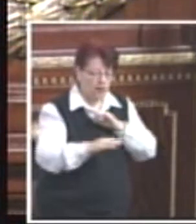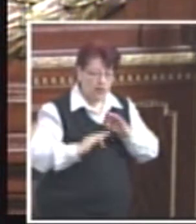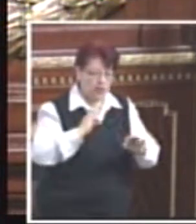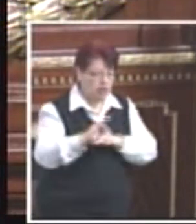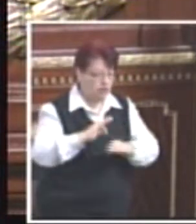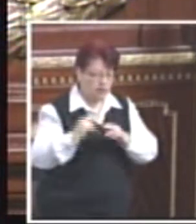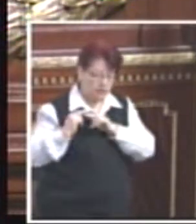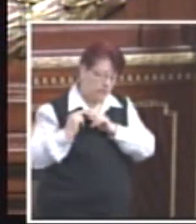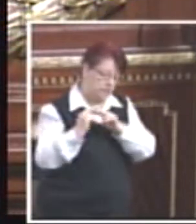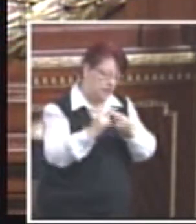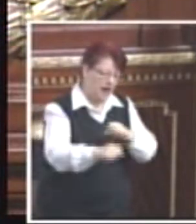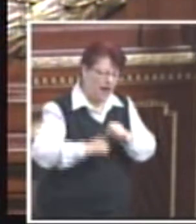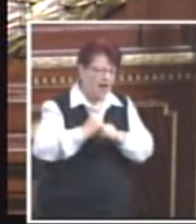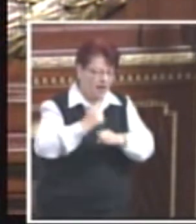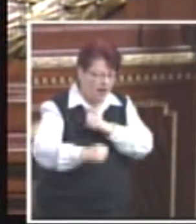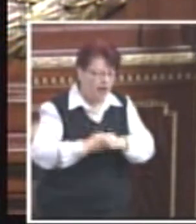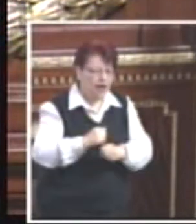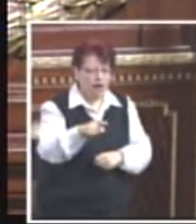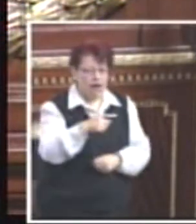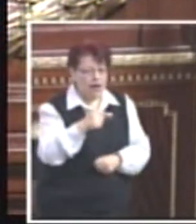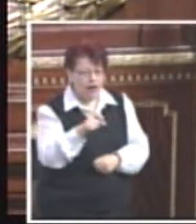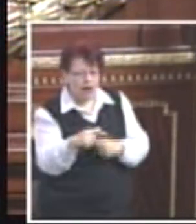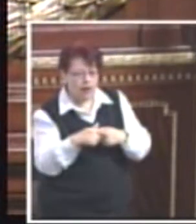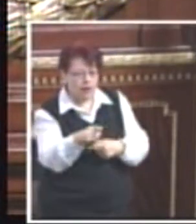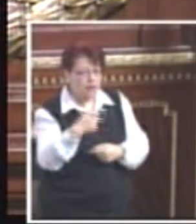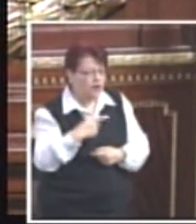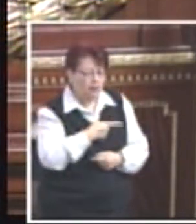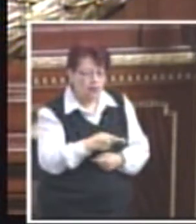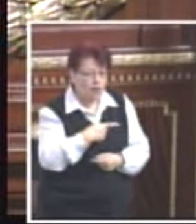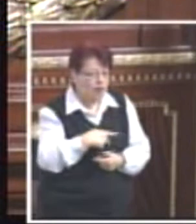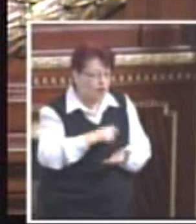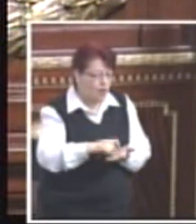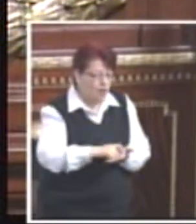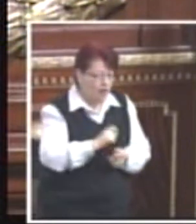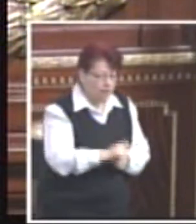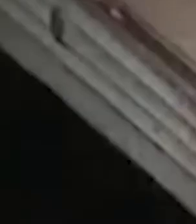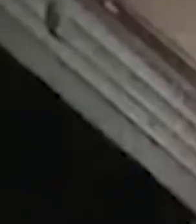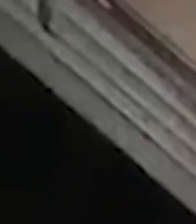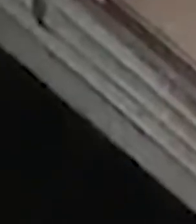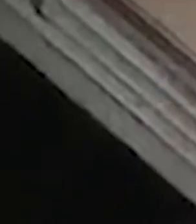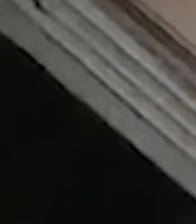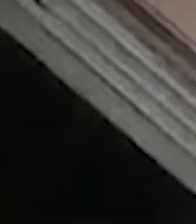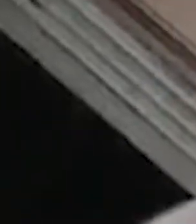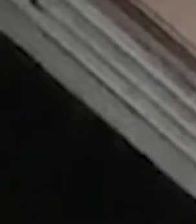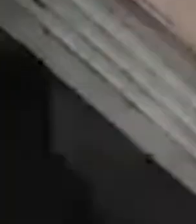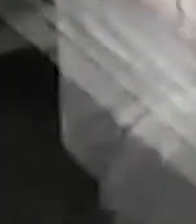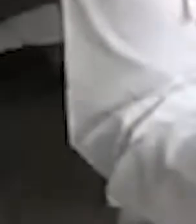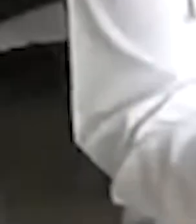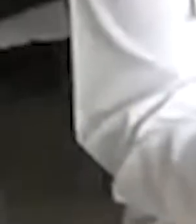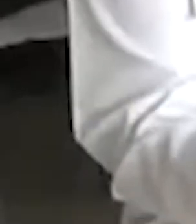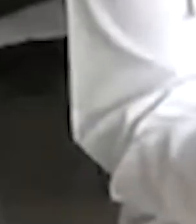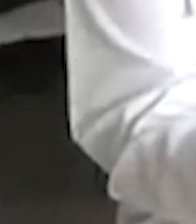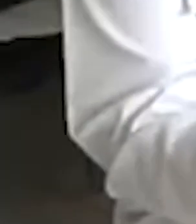por la diputada Teresa Ramos Arreola del Partido Verde Ecologista de México, también se garantiza la operación de al menos un banco de alimentos en cada una